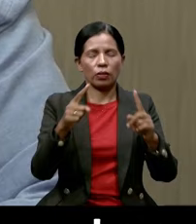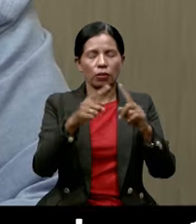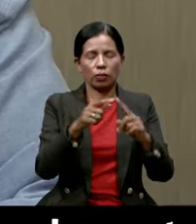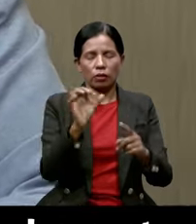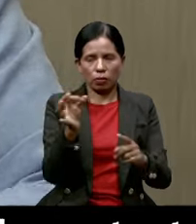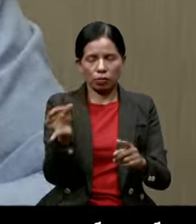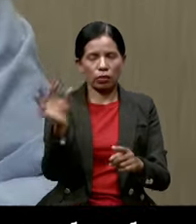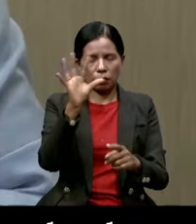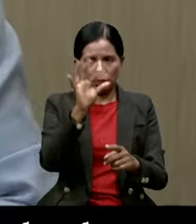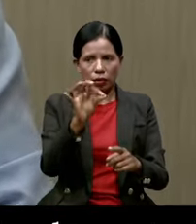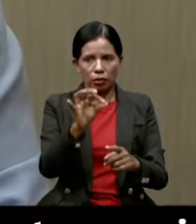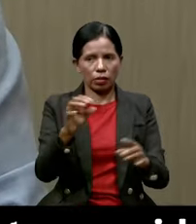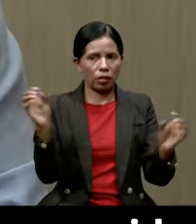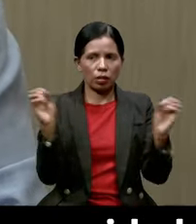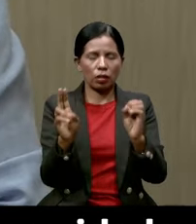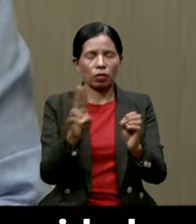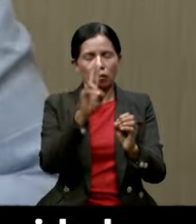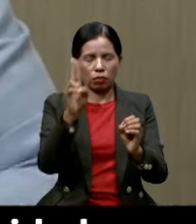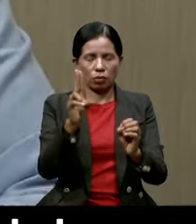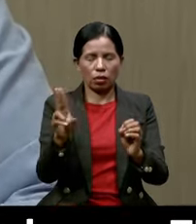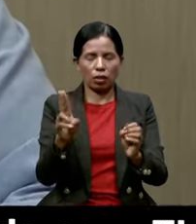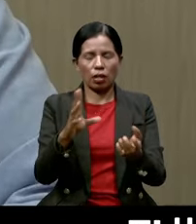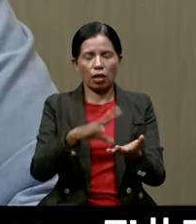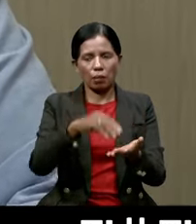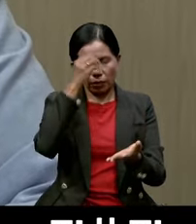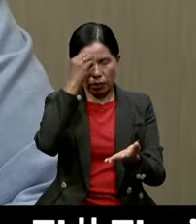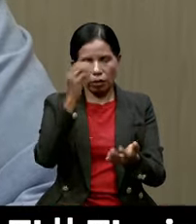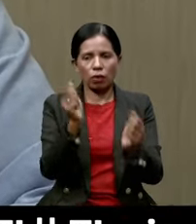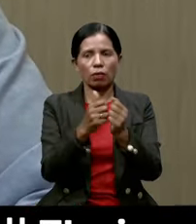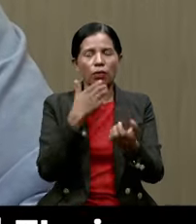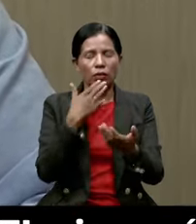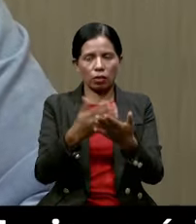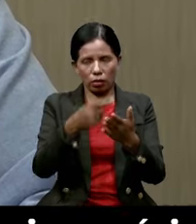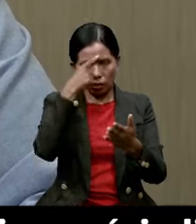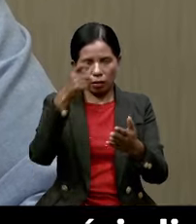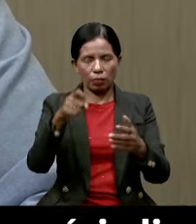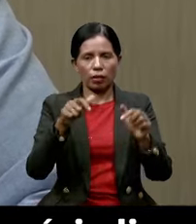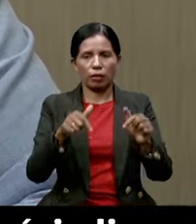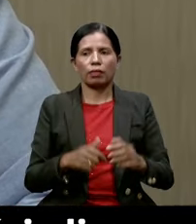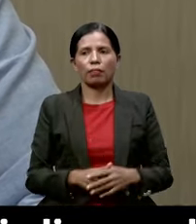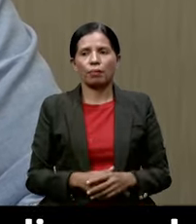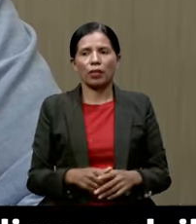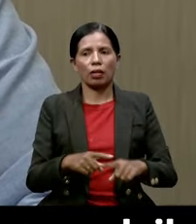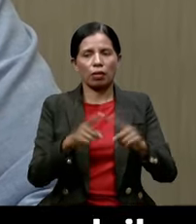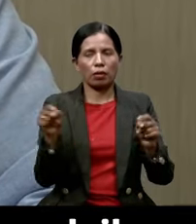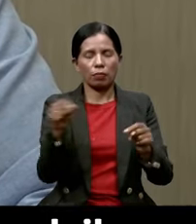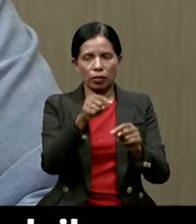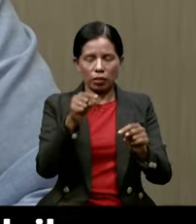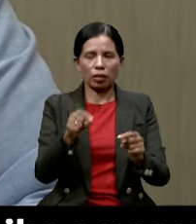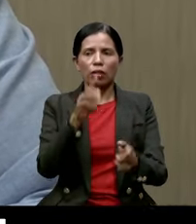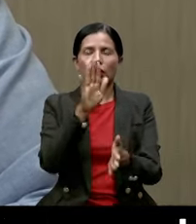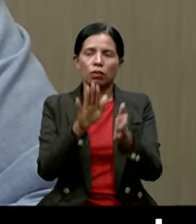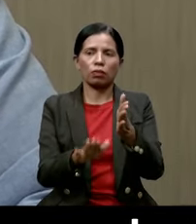1.99 ne, berarti nia ladung aproveitau diek ne, ne la tama e criterio tamba ne maka mai be porcento iranemos ki